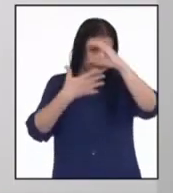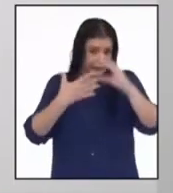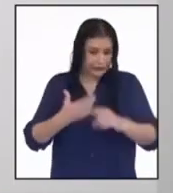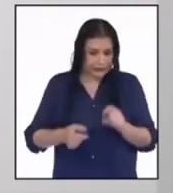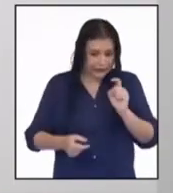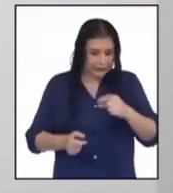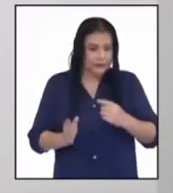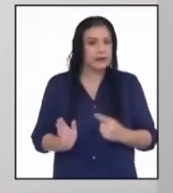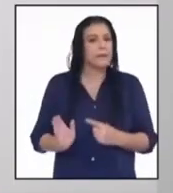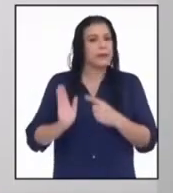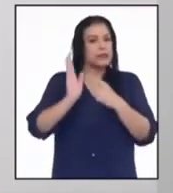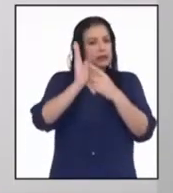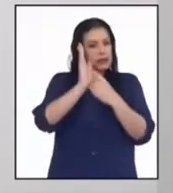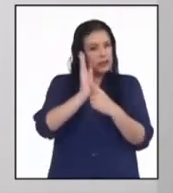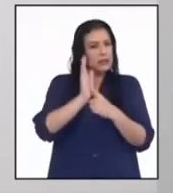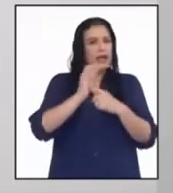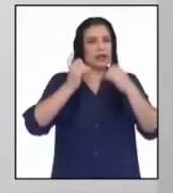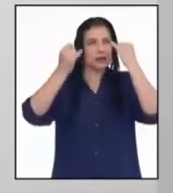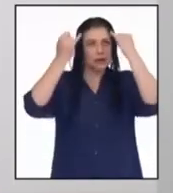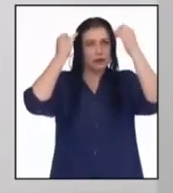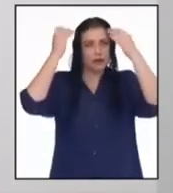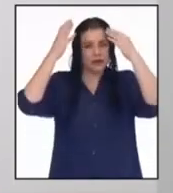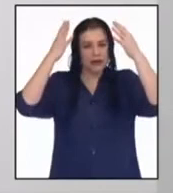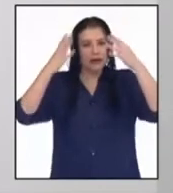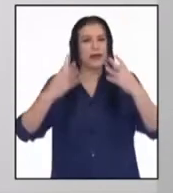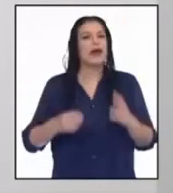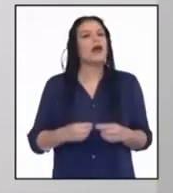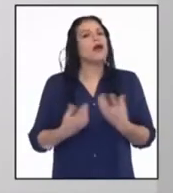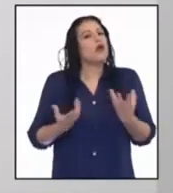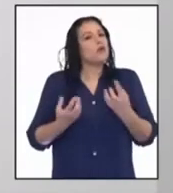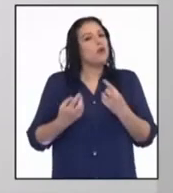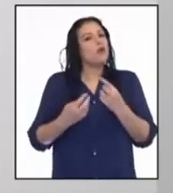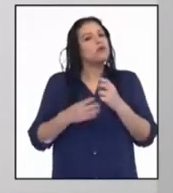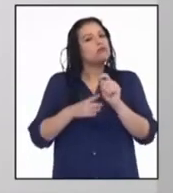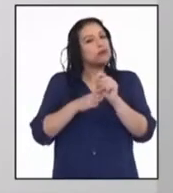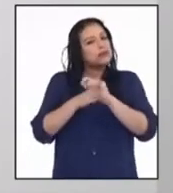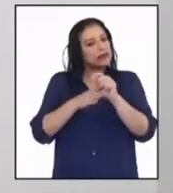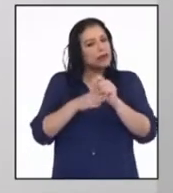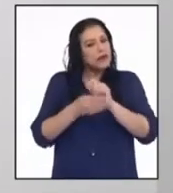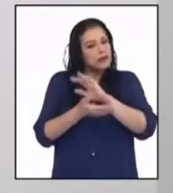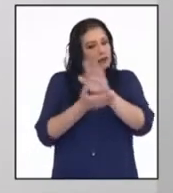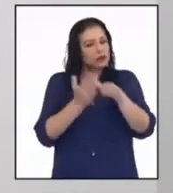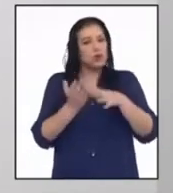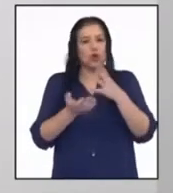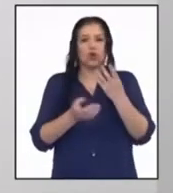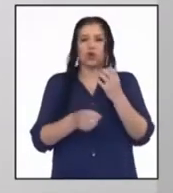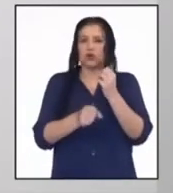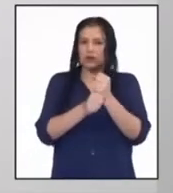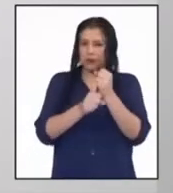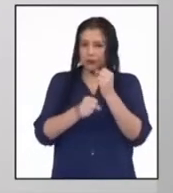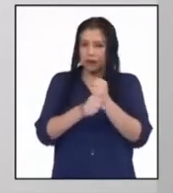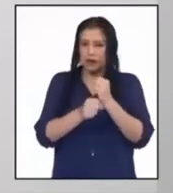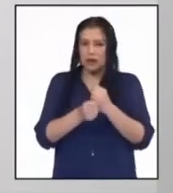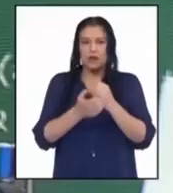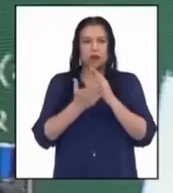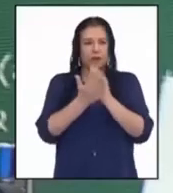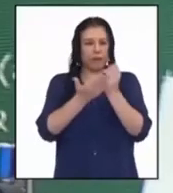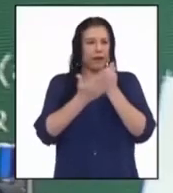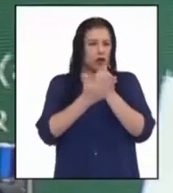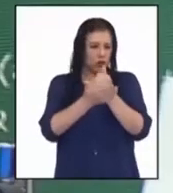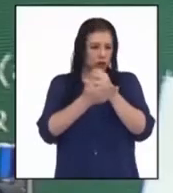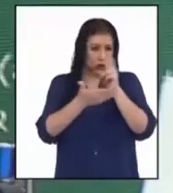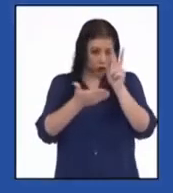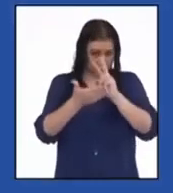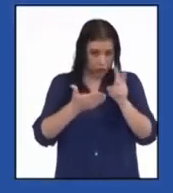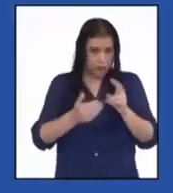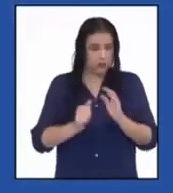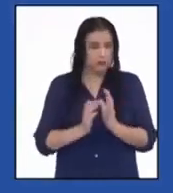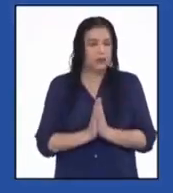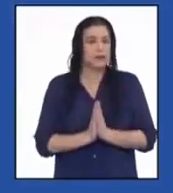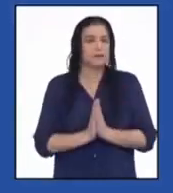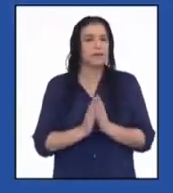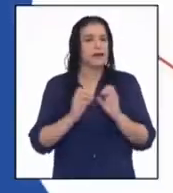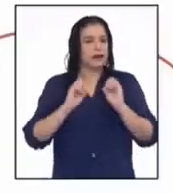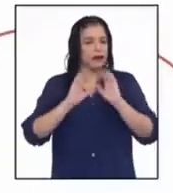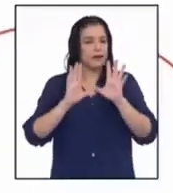deberá presentarse de manera creativa como producto de lo trabajado. ¿Me ayudan con su lectura? Por